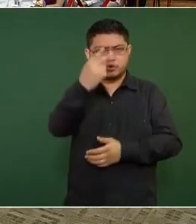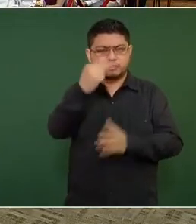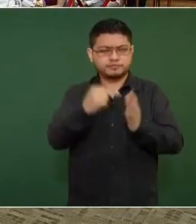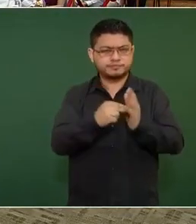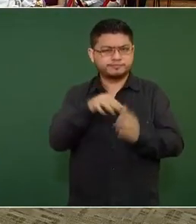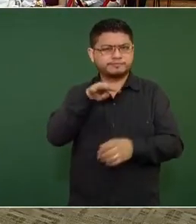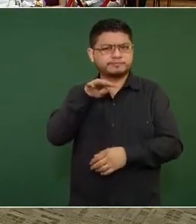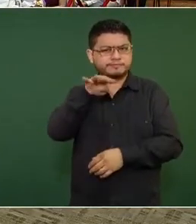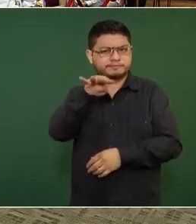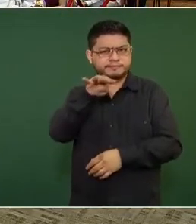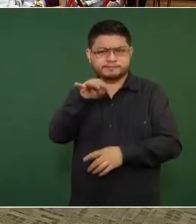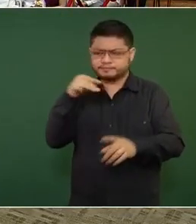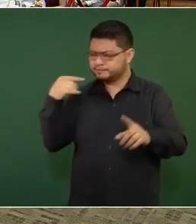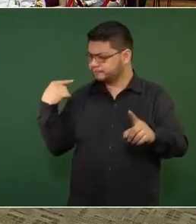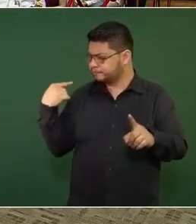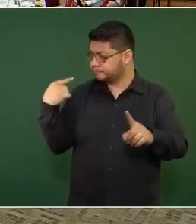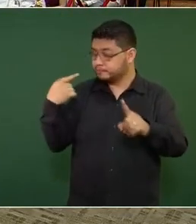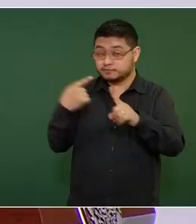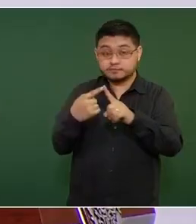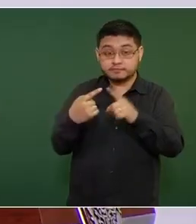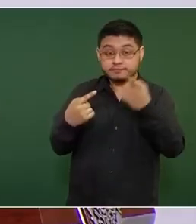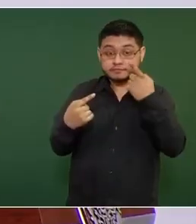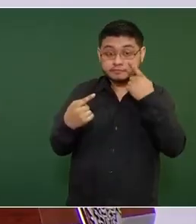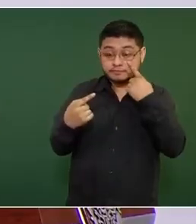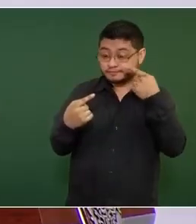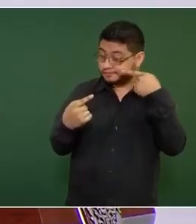2019, esto es muy importante,